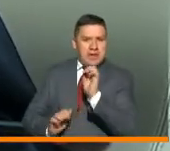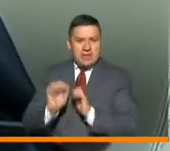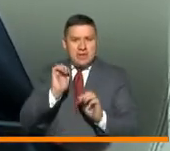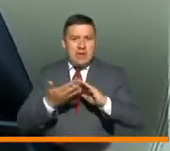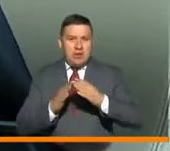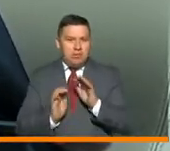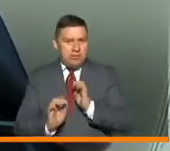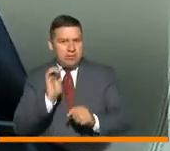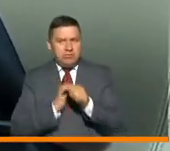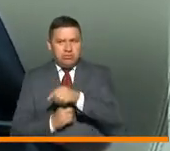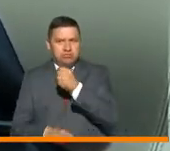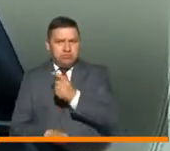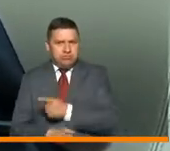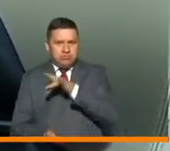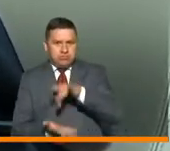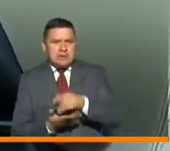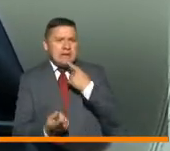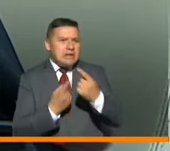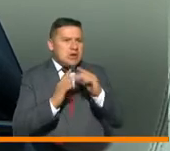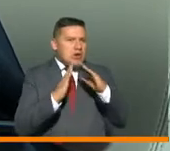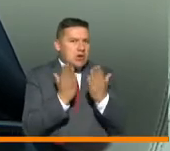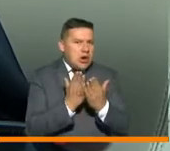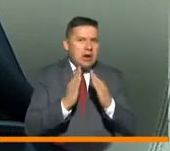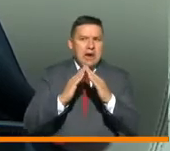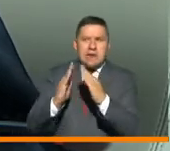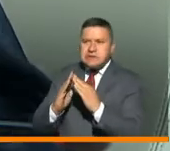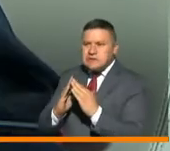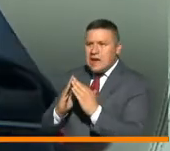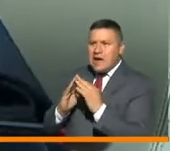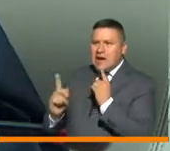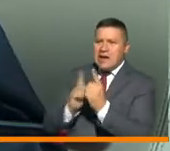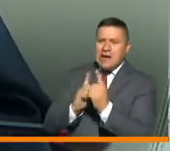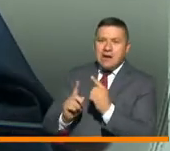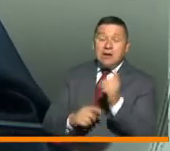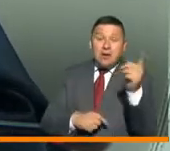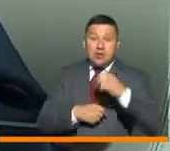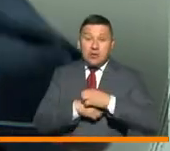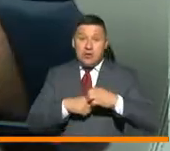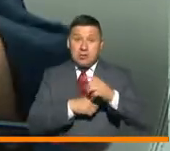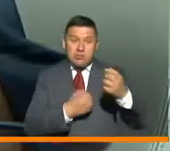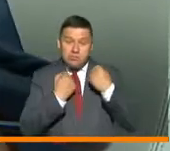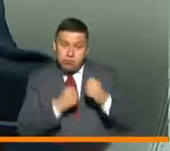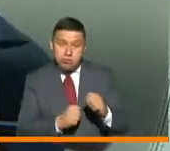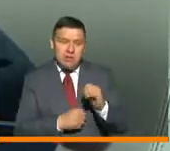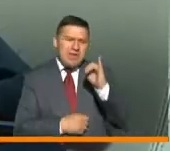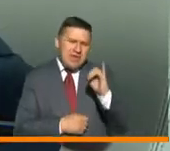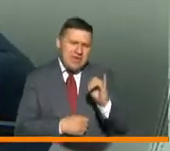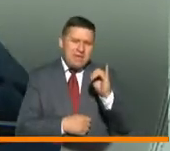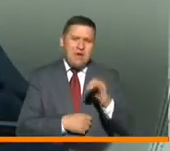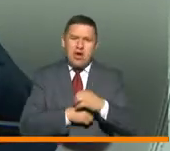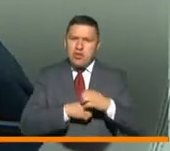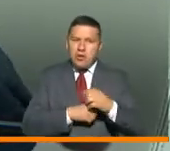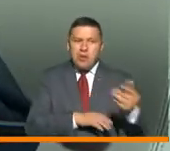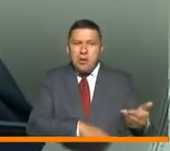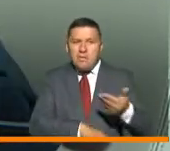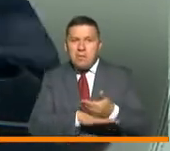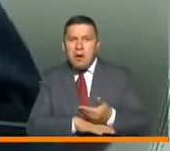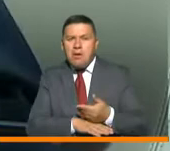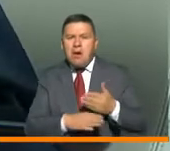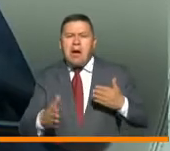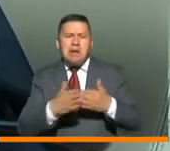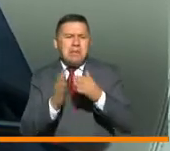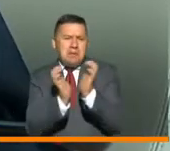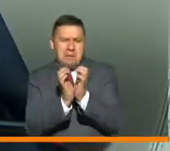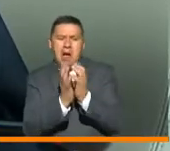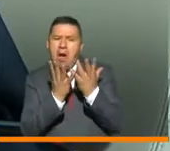del Pueblo, no solamente en los colegios, sino también en las residencias escolares. Y Tolima, con un esfuerzo, Ibagué y Tolima, y una propuesta a mayo